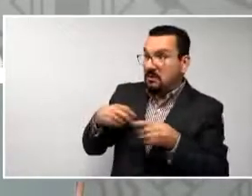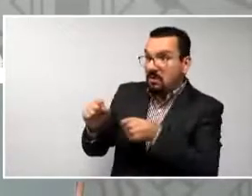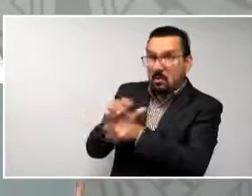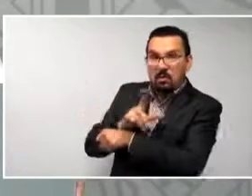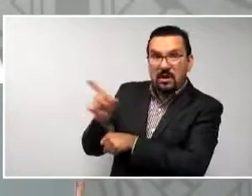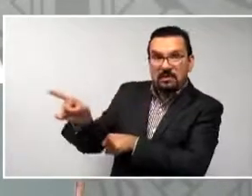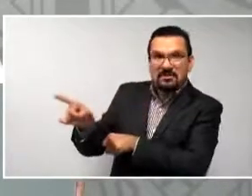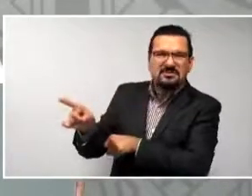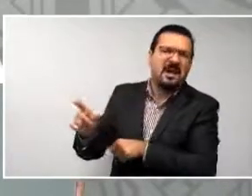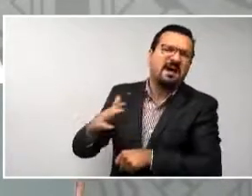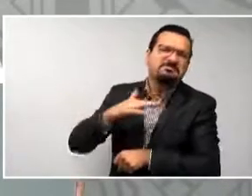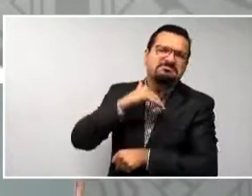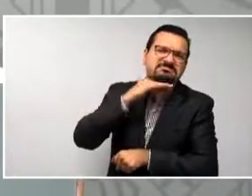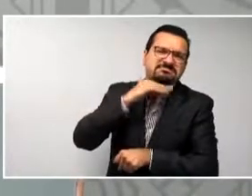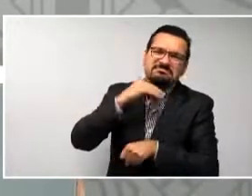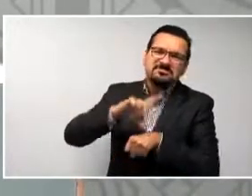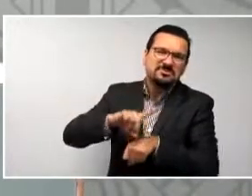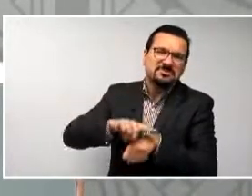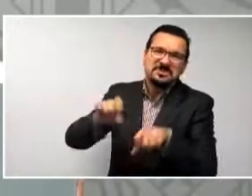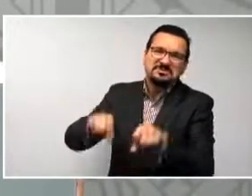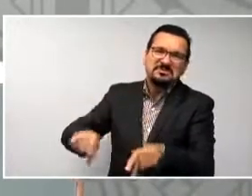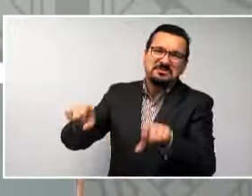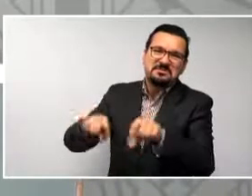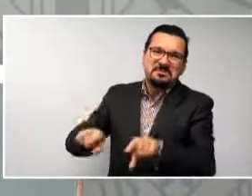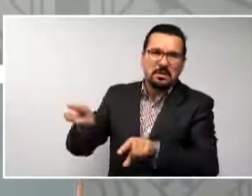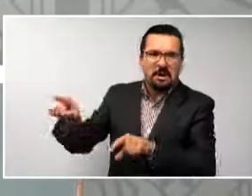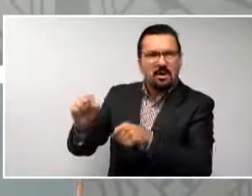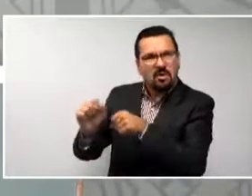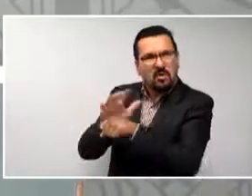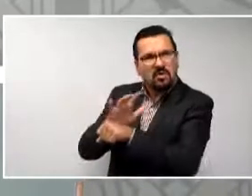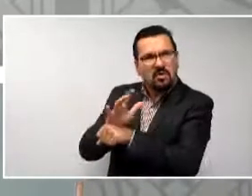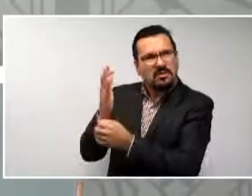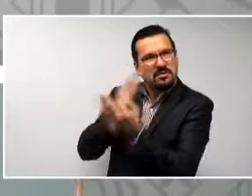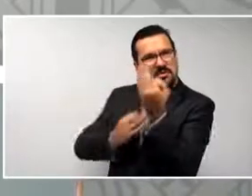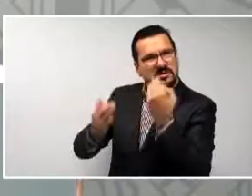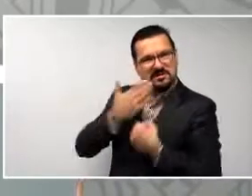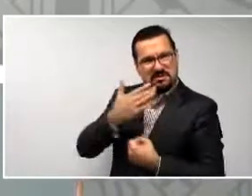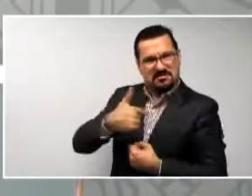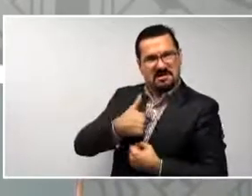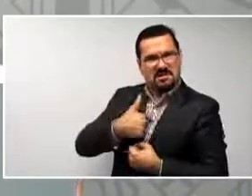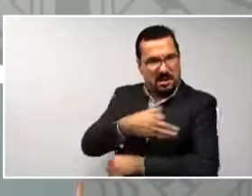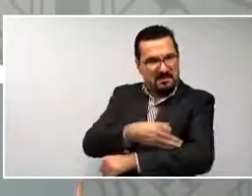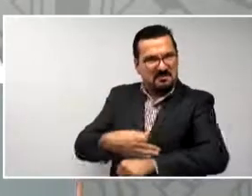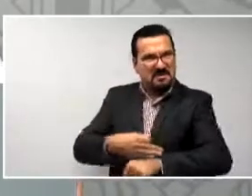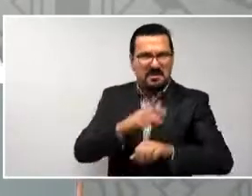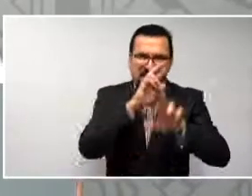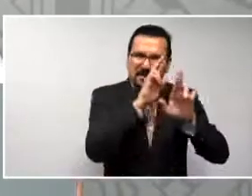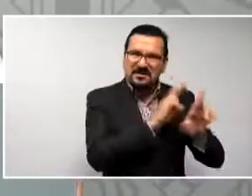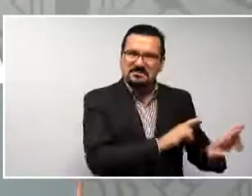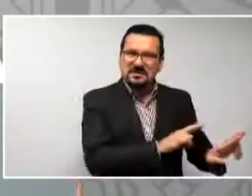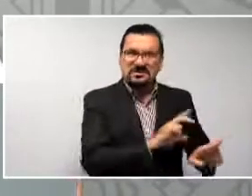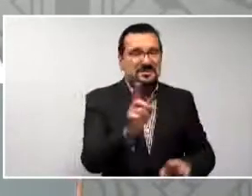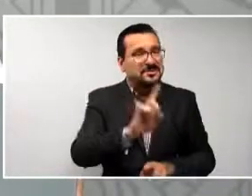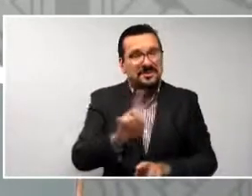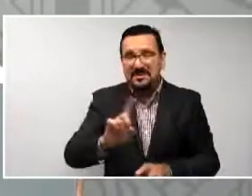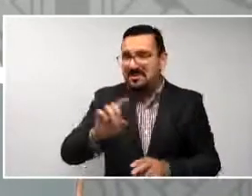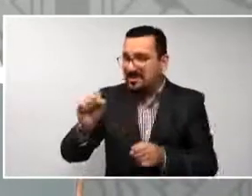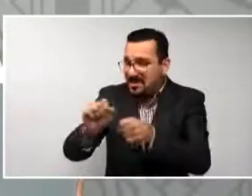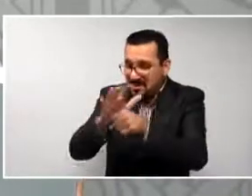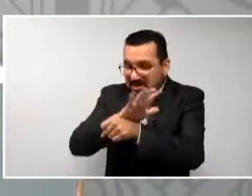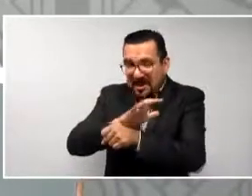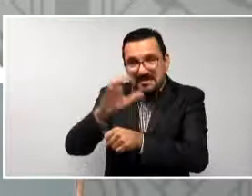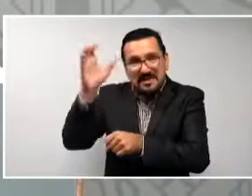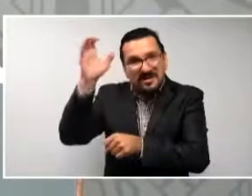contigo y con tu familia métete esto en la cabeza es un enemigo cruel y despiadado